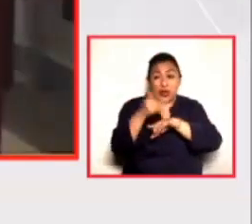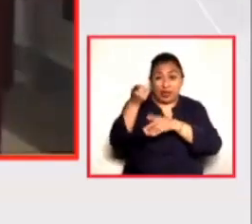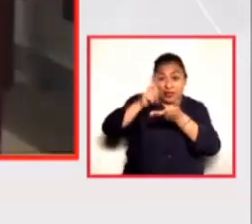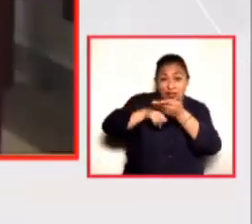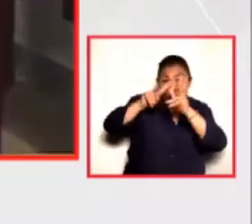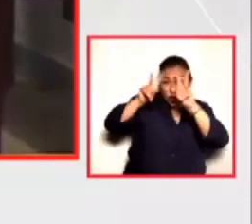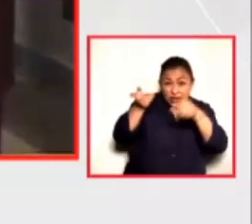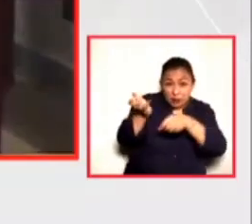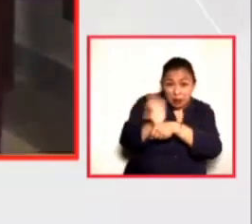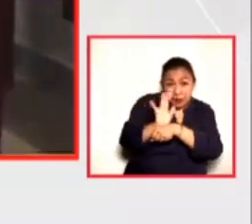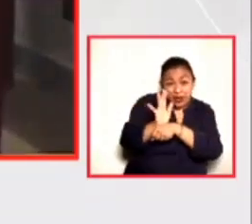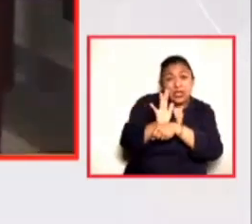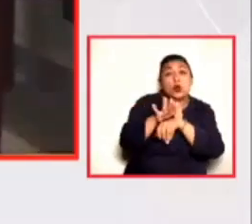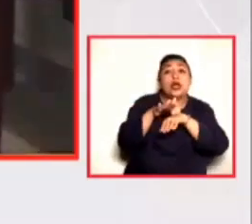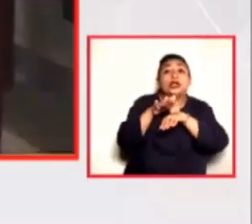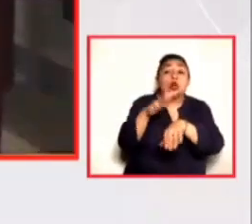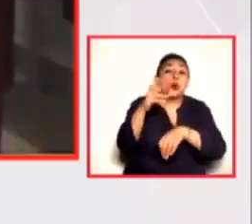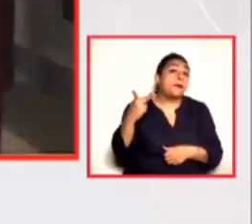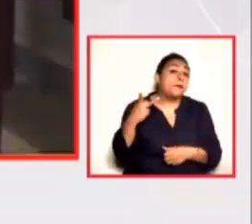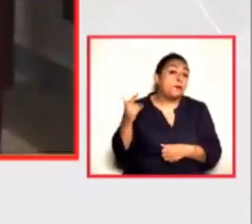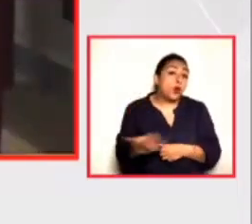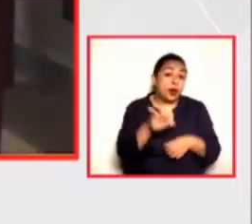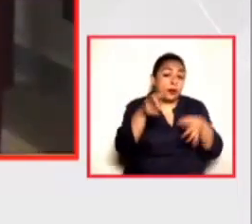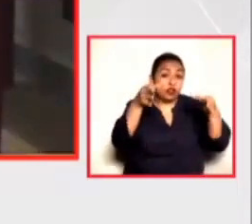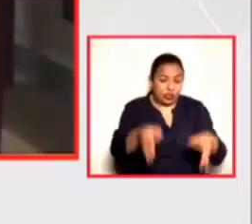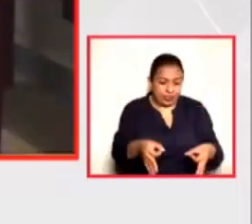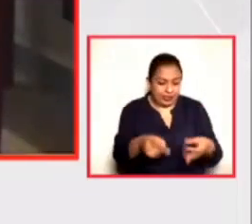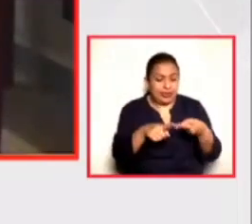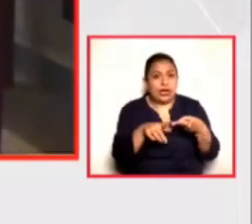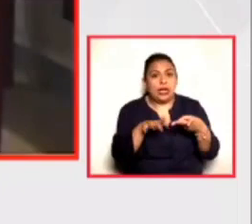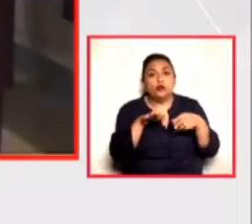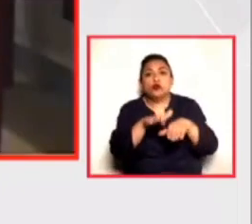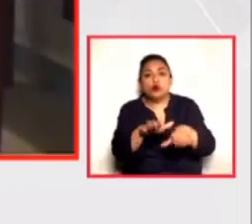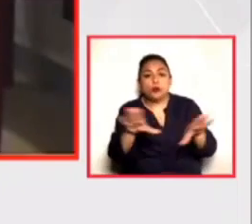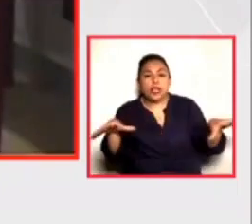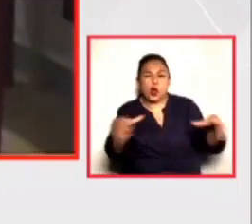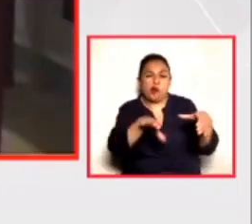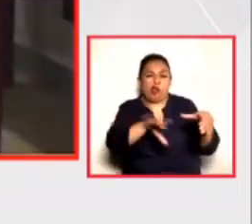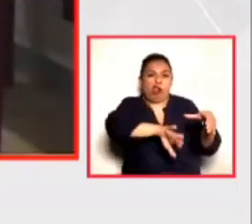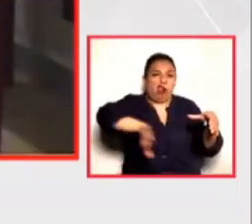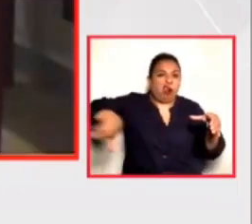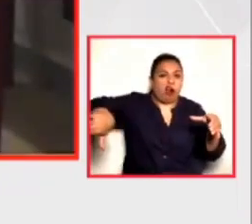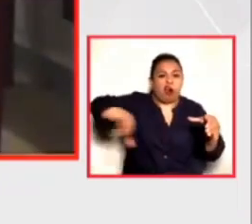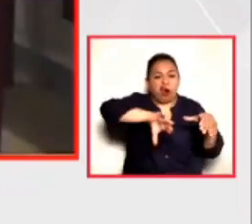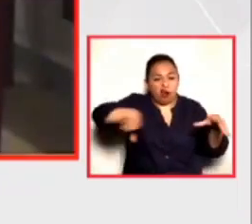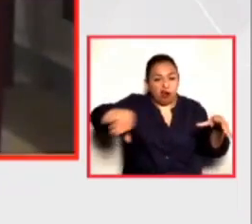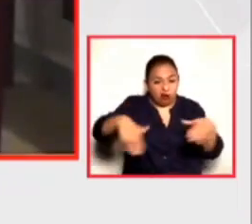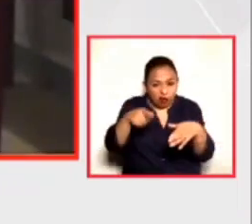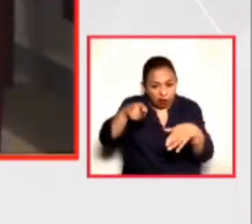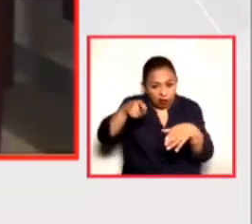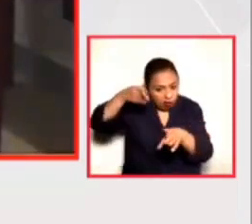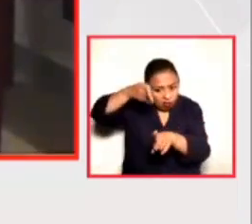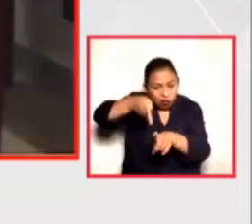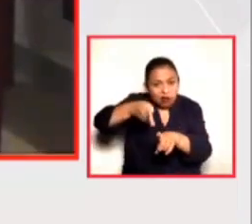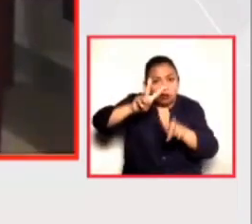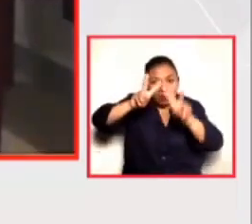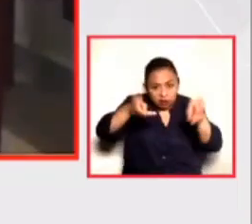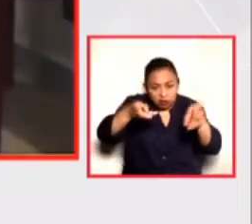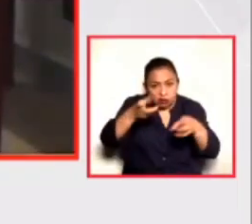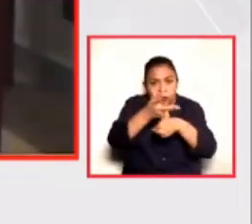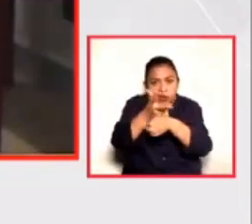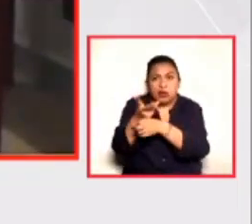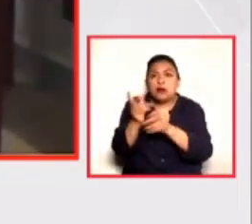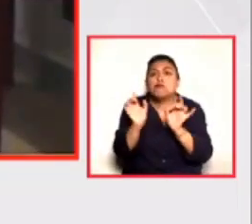con los pueblos originarios, con las comunidades marginadas. ¿Y qué pasaría si estas en un momento